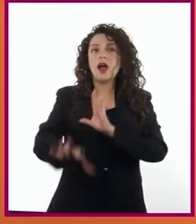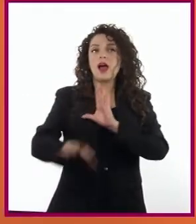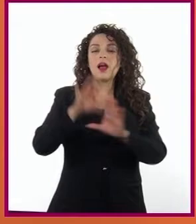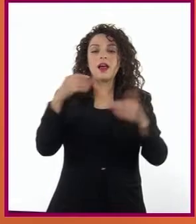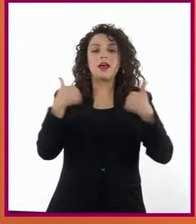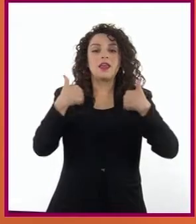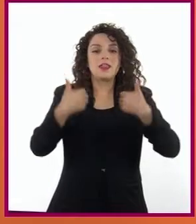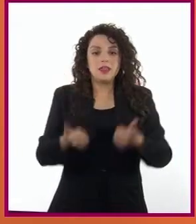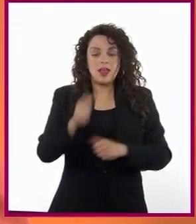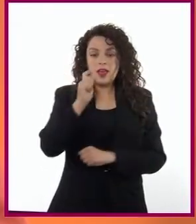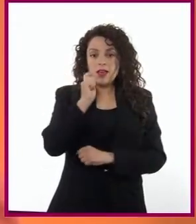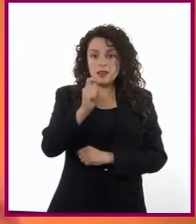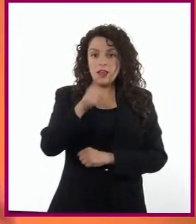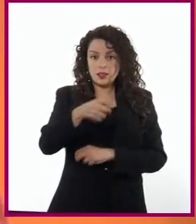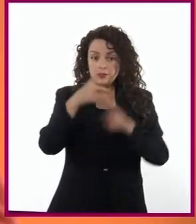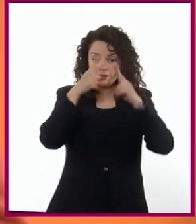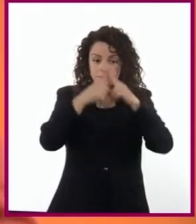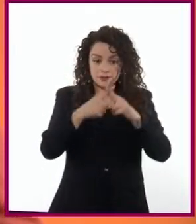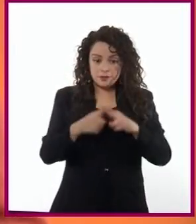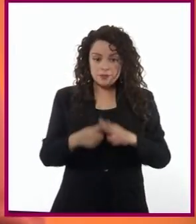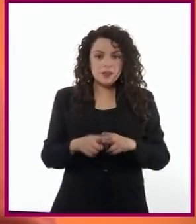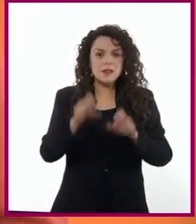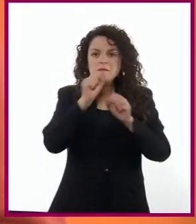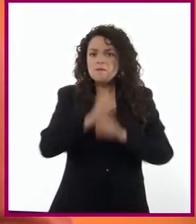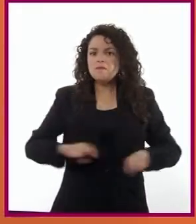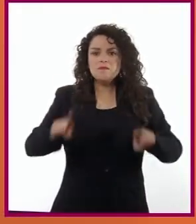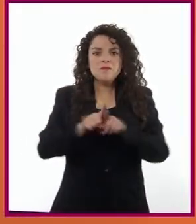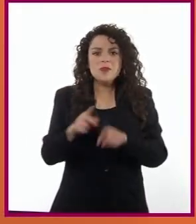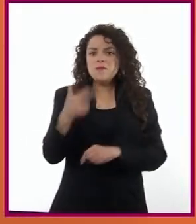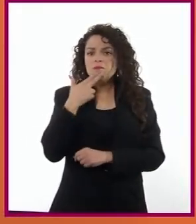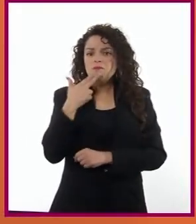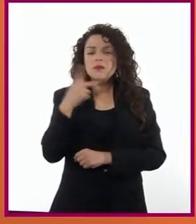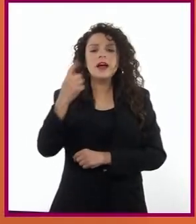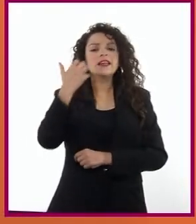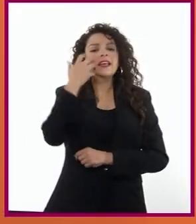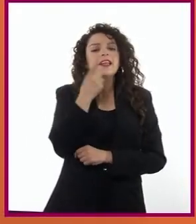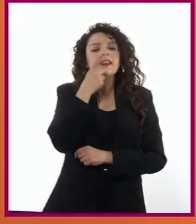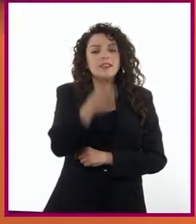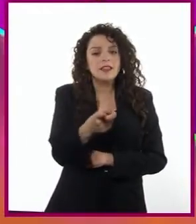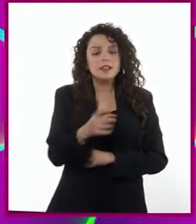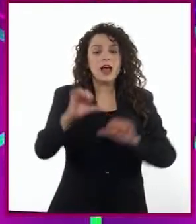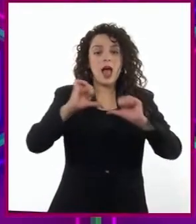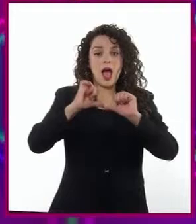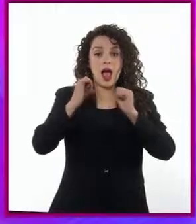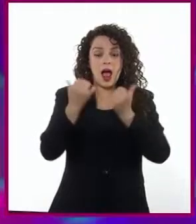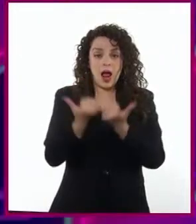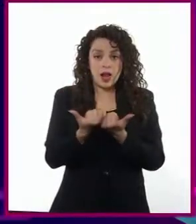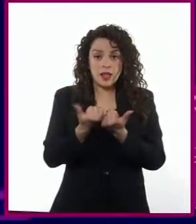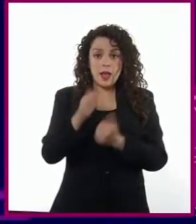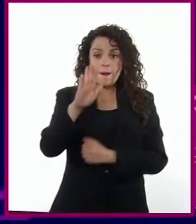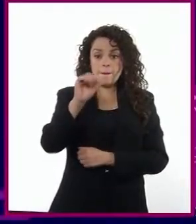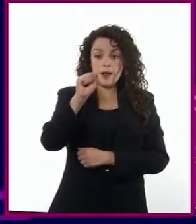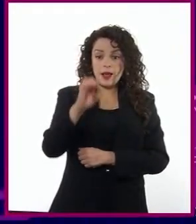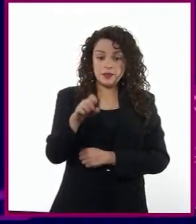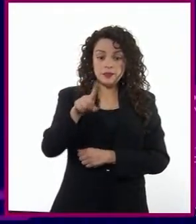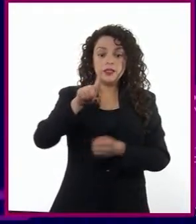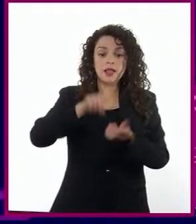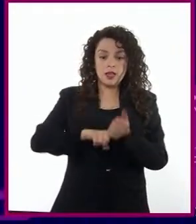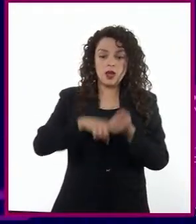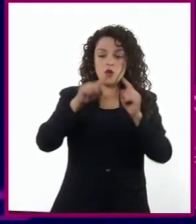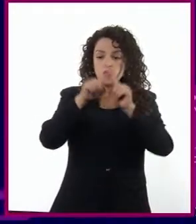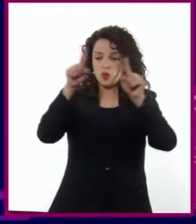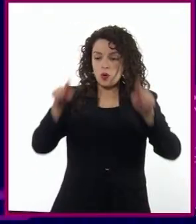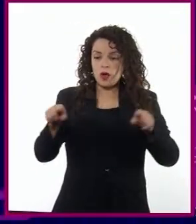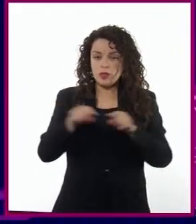de comportamiento de la fórmula es el mismo. Es decir, el área de la base, que es un cuadrado, la obtenemos con la